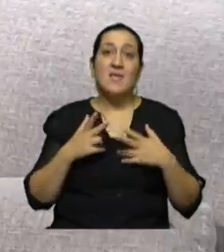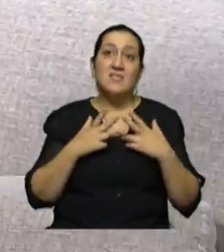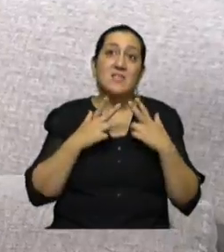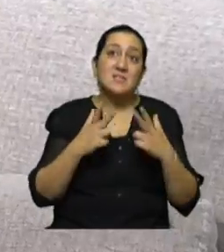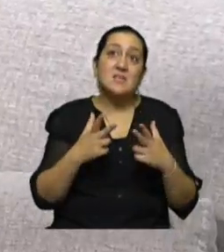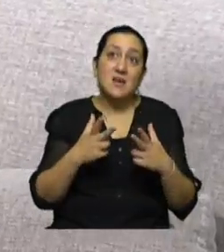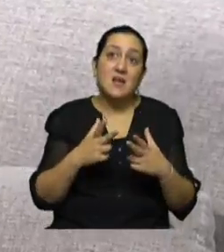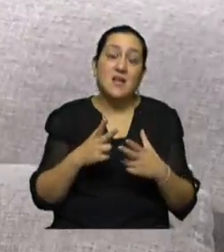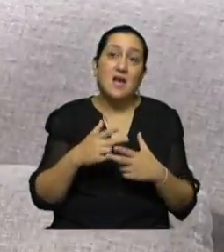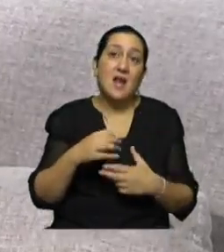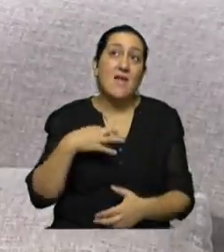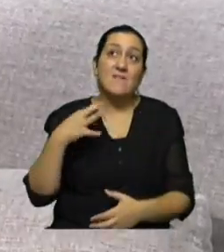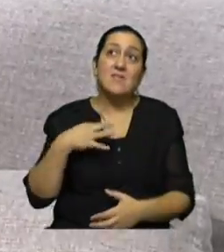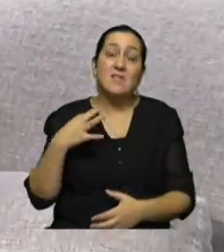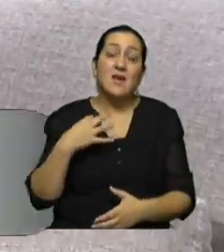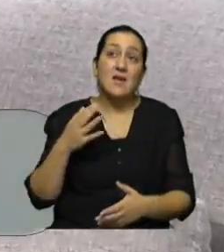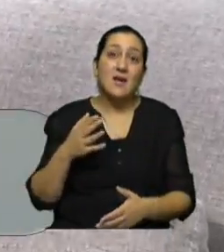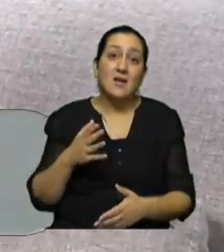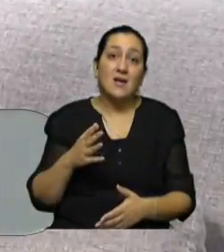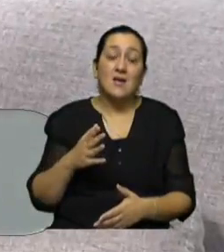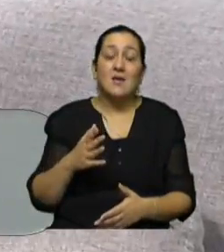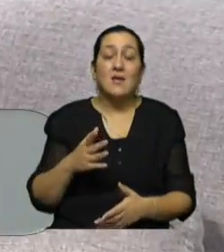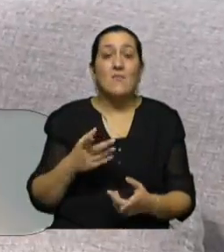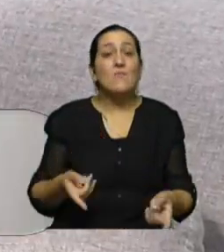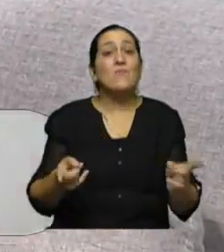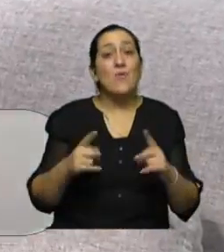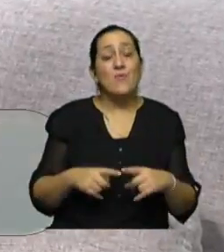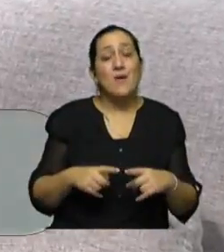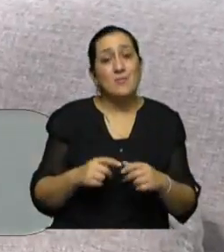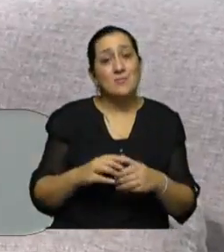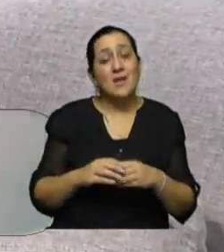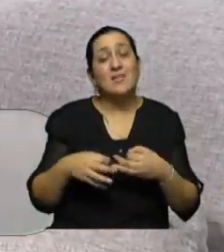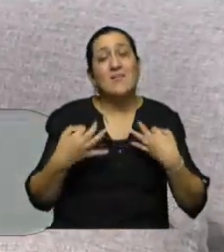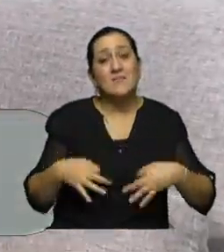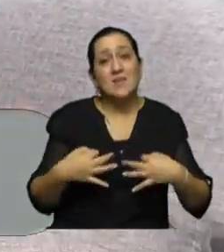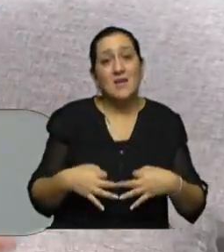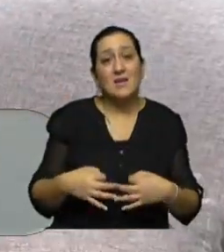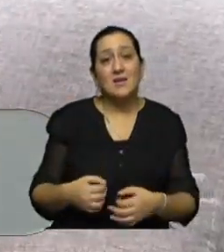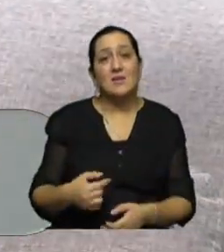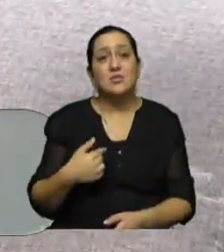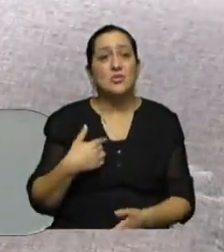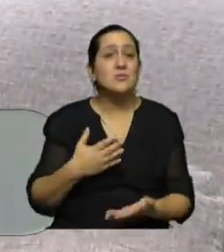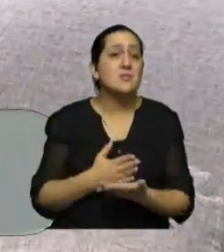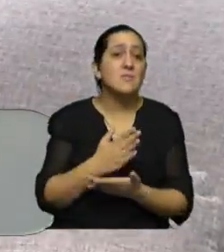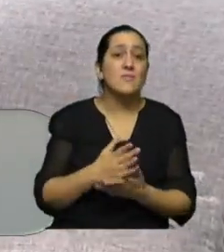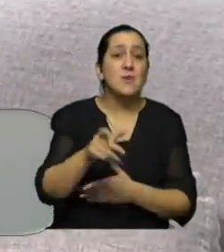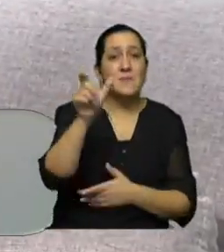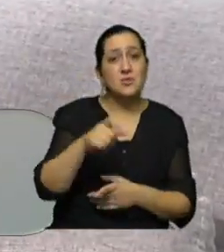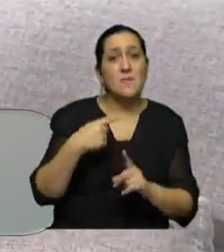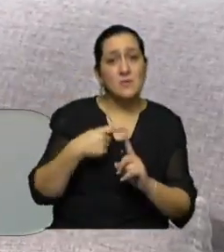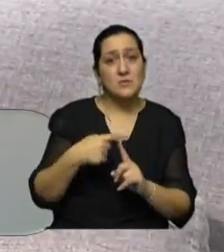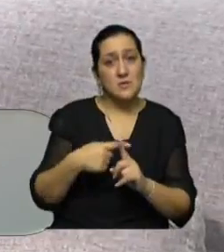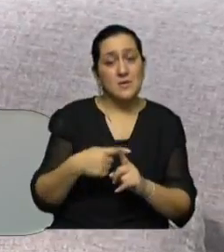a enamorarnos, ¿no? Yo siempre fui una persona muy positiva y siempre me encanta todo, y todo me parecía tipo, divino, maravilloso. Y la vida me